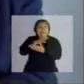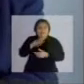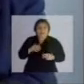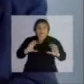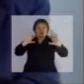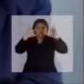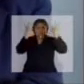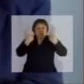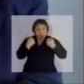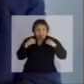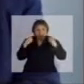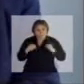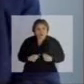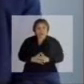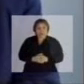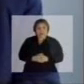Violencia En el deporte